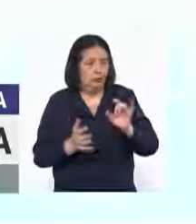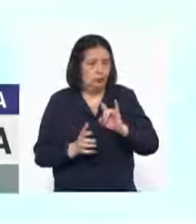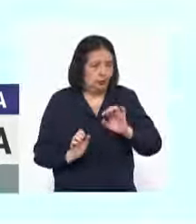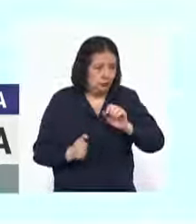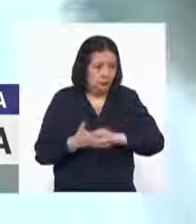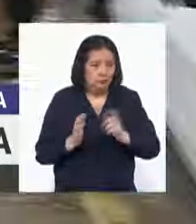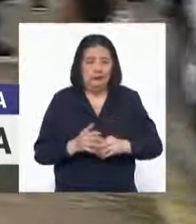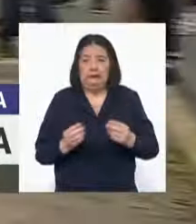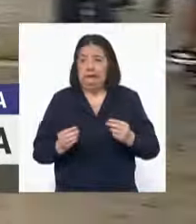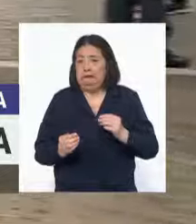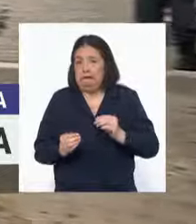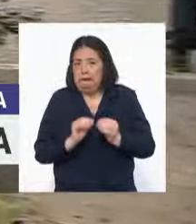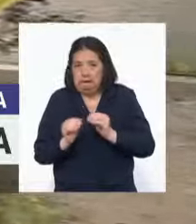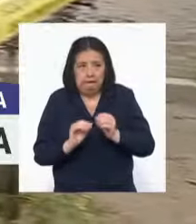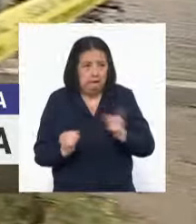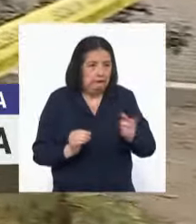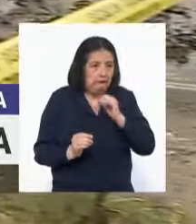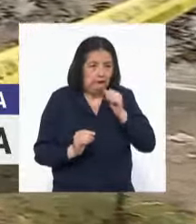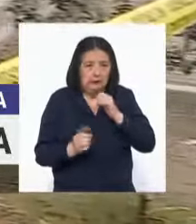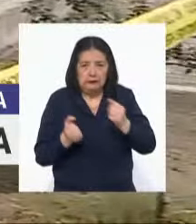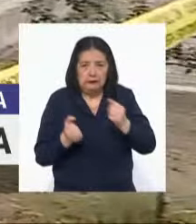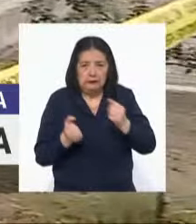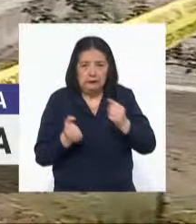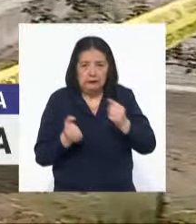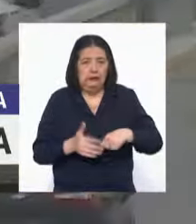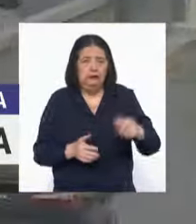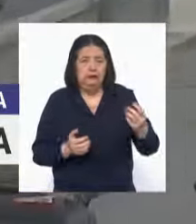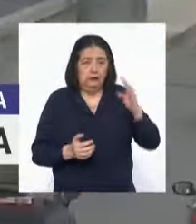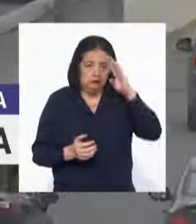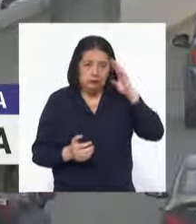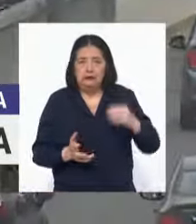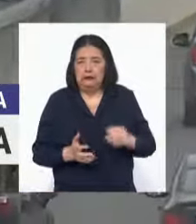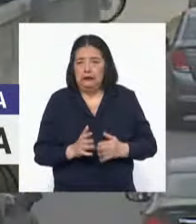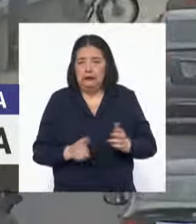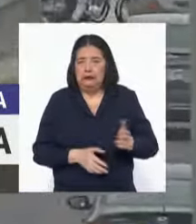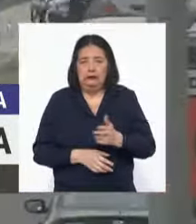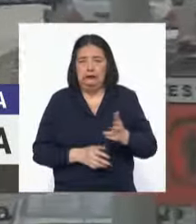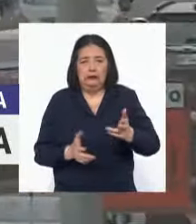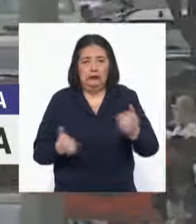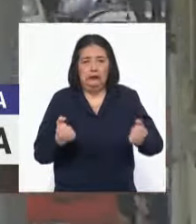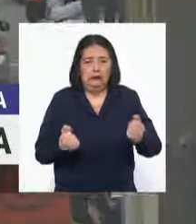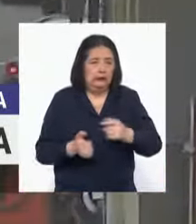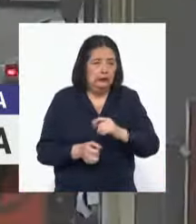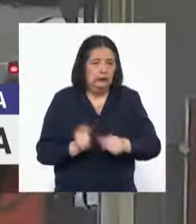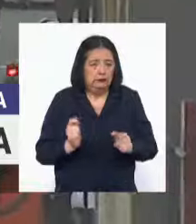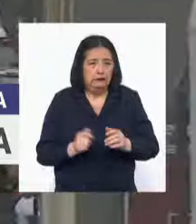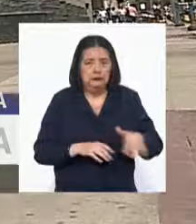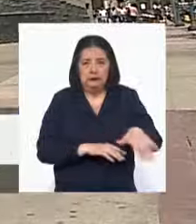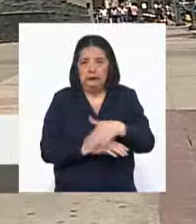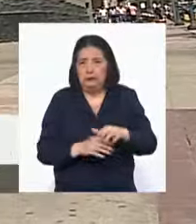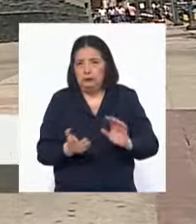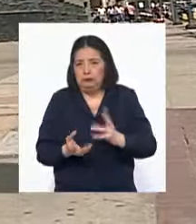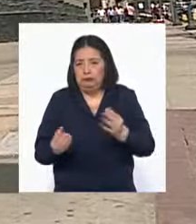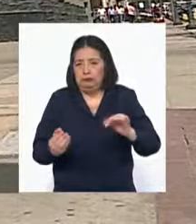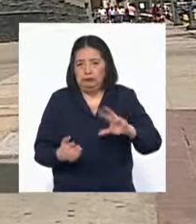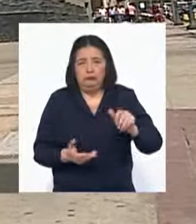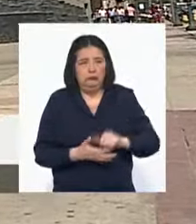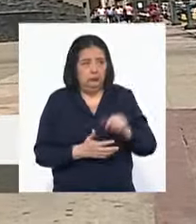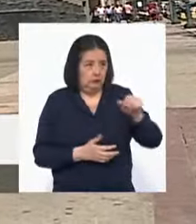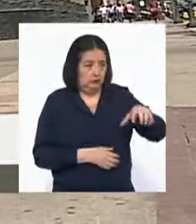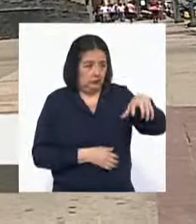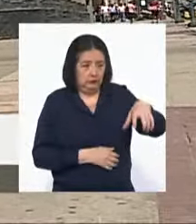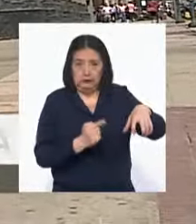el problema de falta de estas unidades en las calles donde a diario se registra un sinfín de delitos. En esta sede